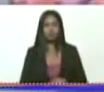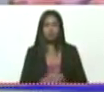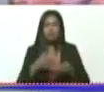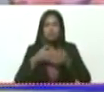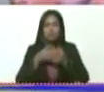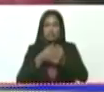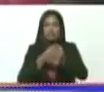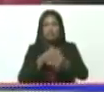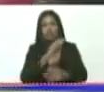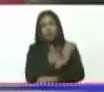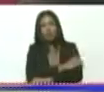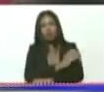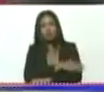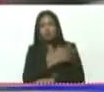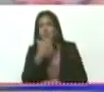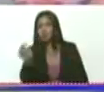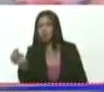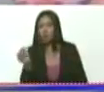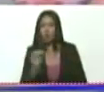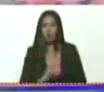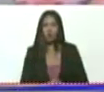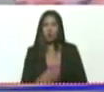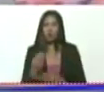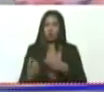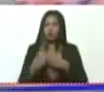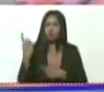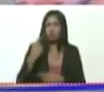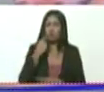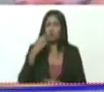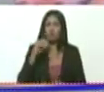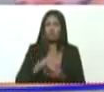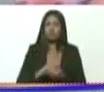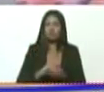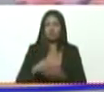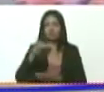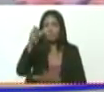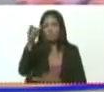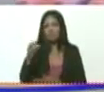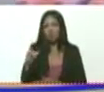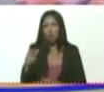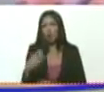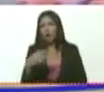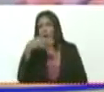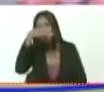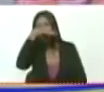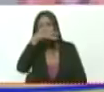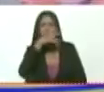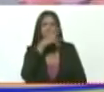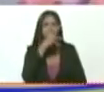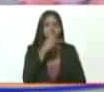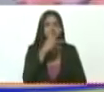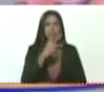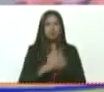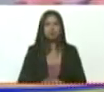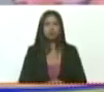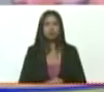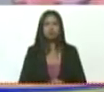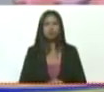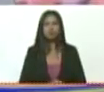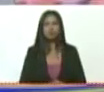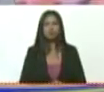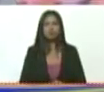¿Dirigente de oposición? Solo se le puede llamar homicida, criminal, terrorista,